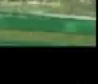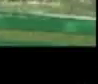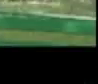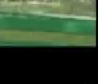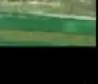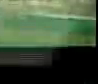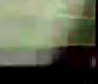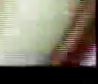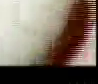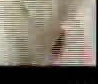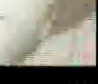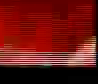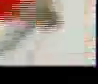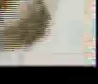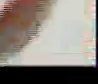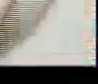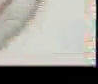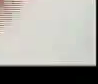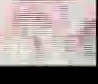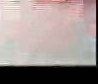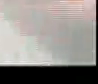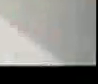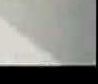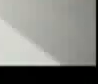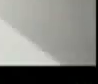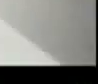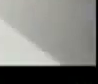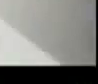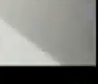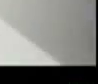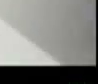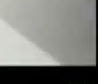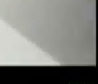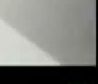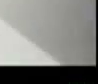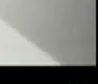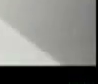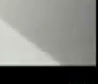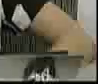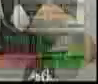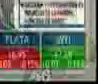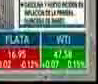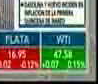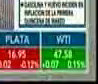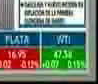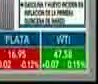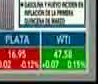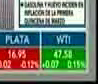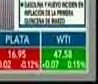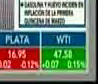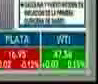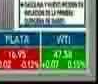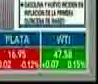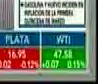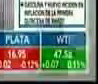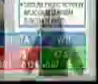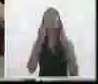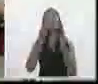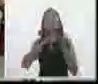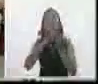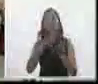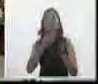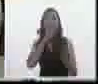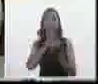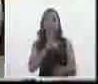a personas con discapacidad c7 democracia regresamos Muchísimas gracias por continuar con